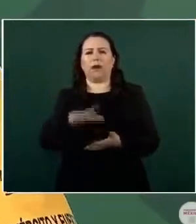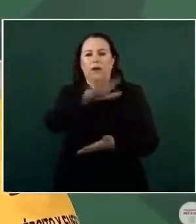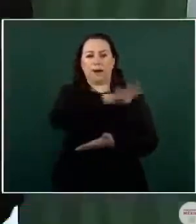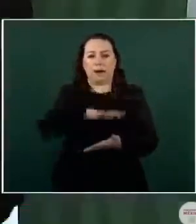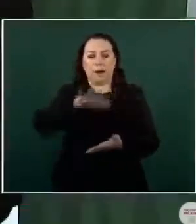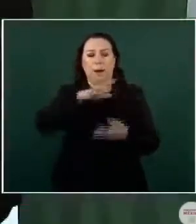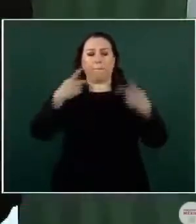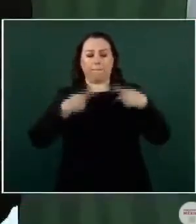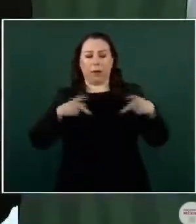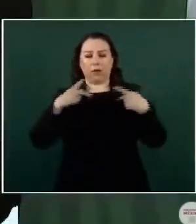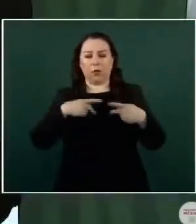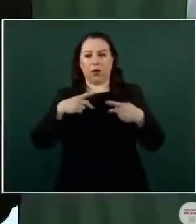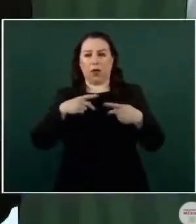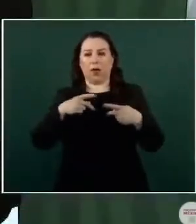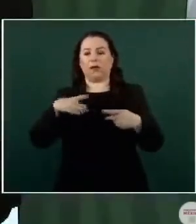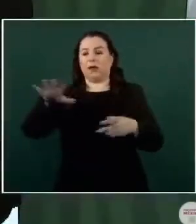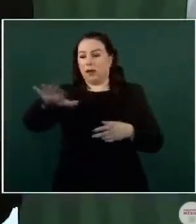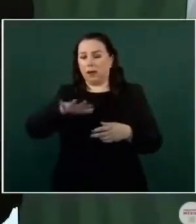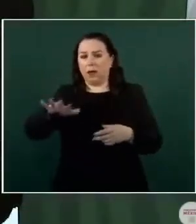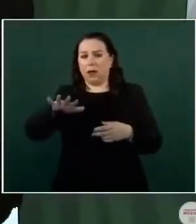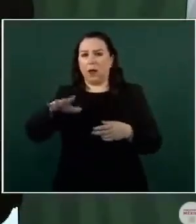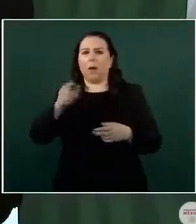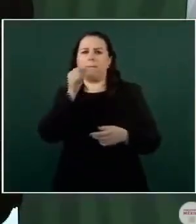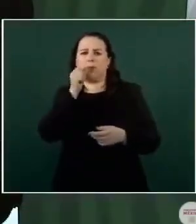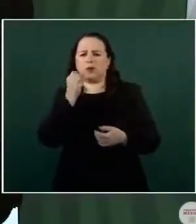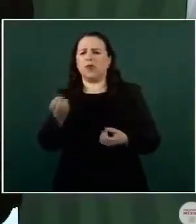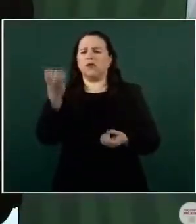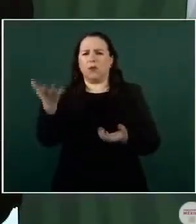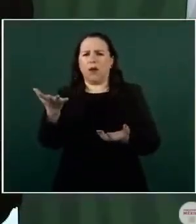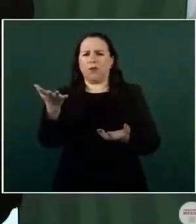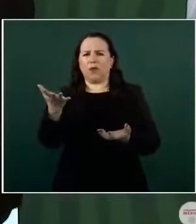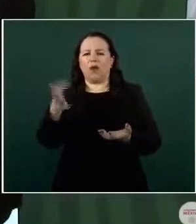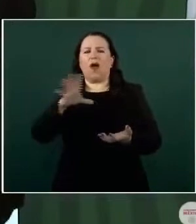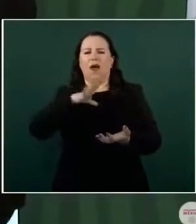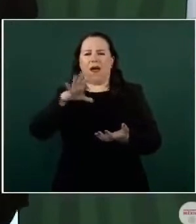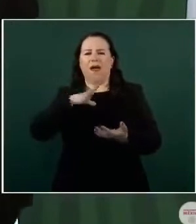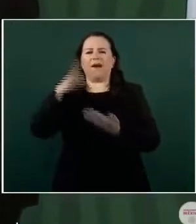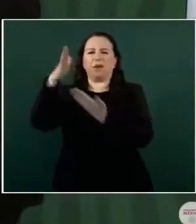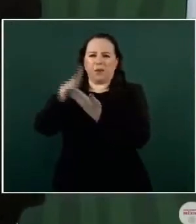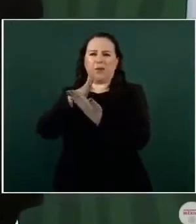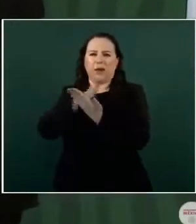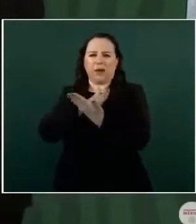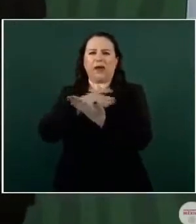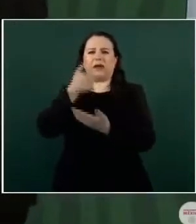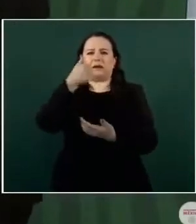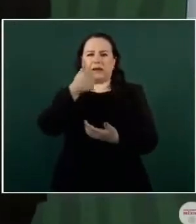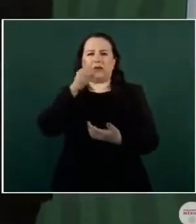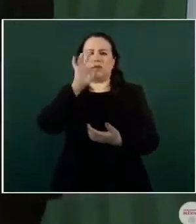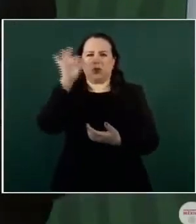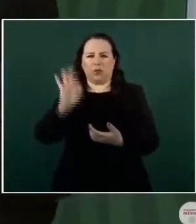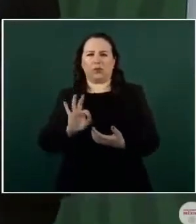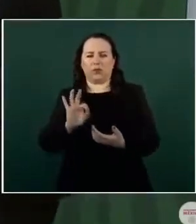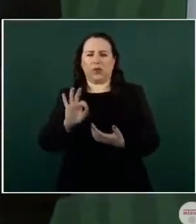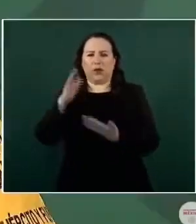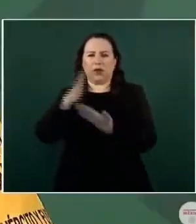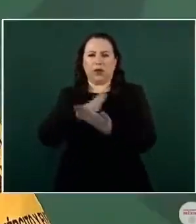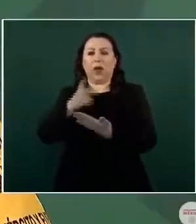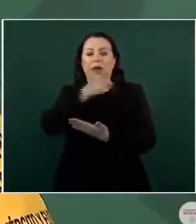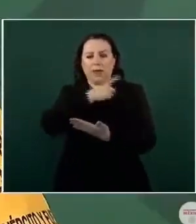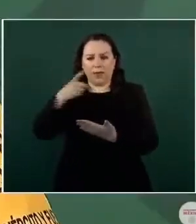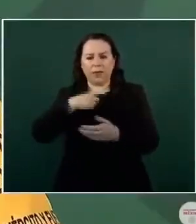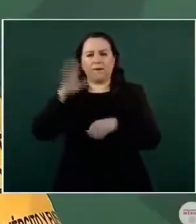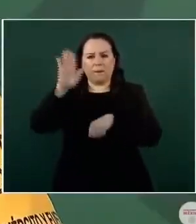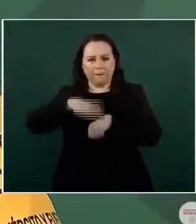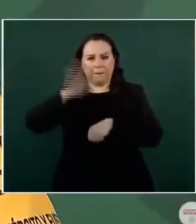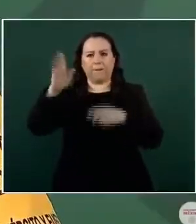policías, hay un déficit de un 36% aquí en el Estado. Deberían de tener más de 11.000